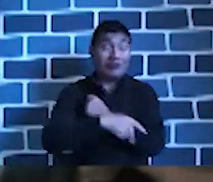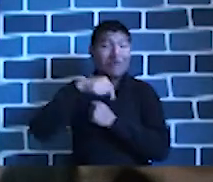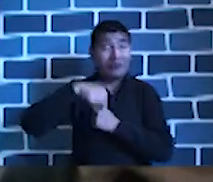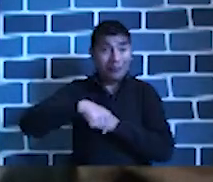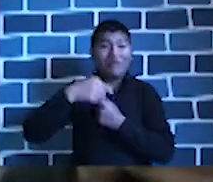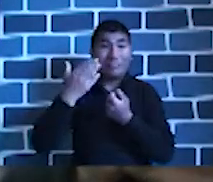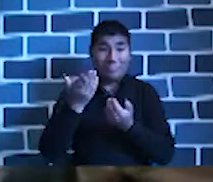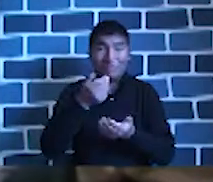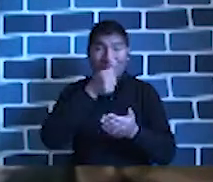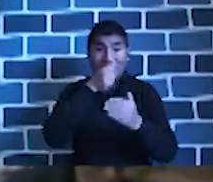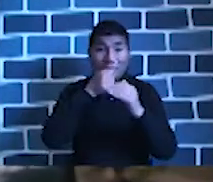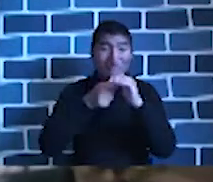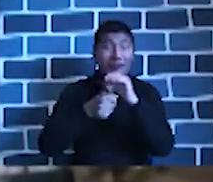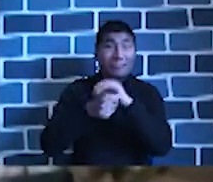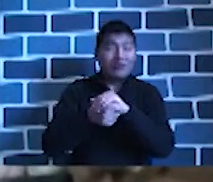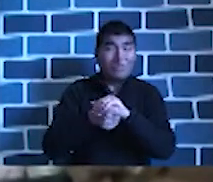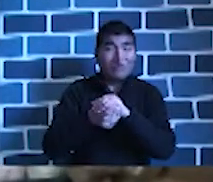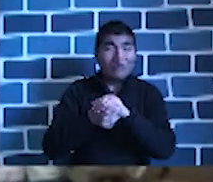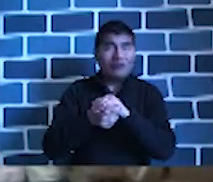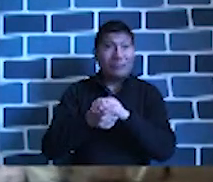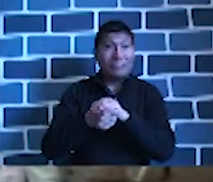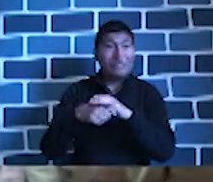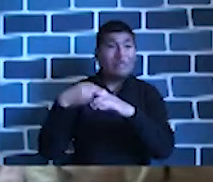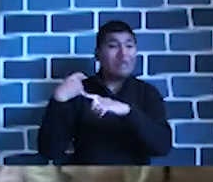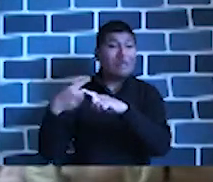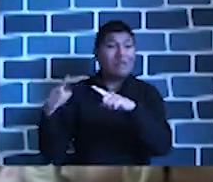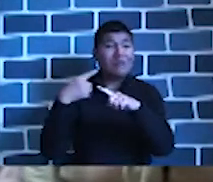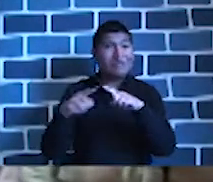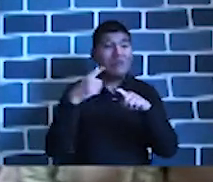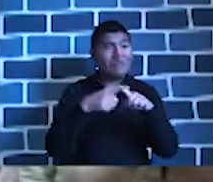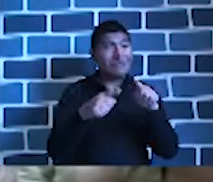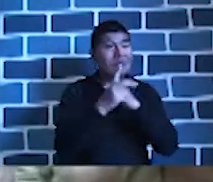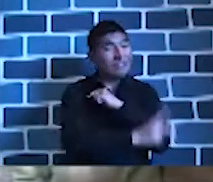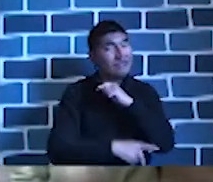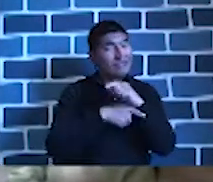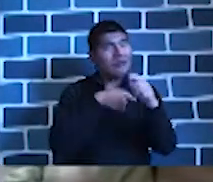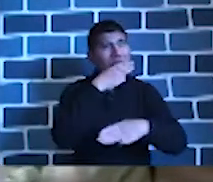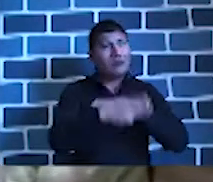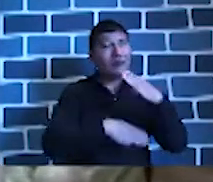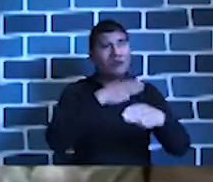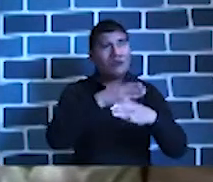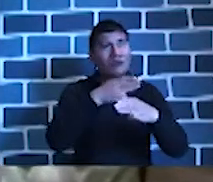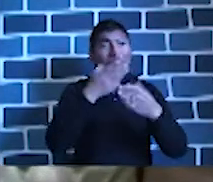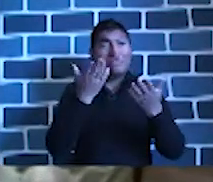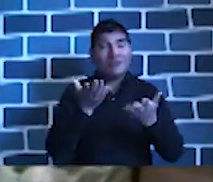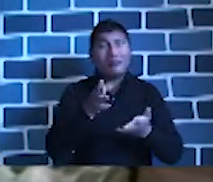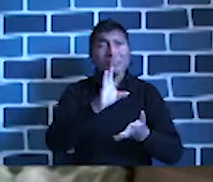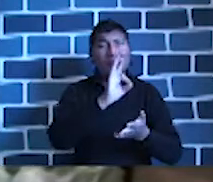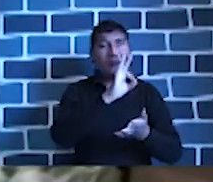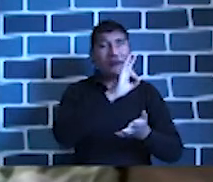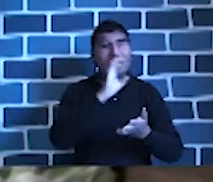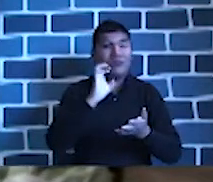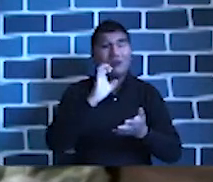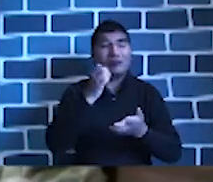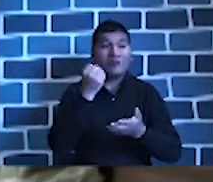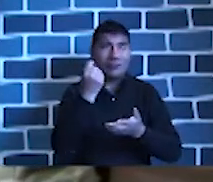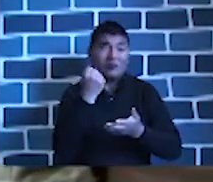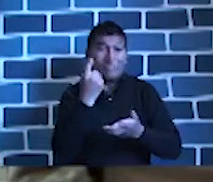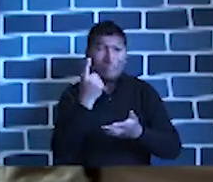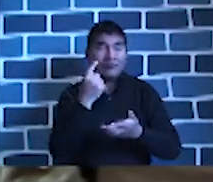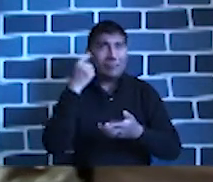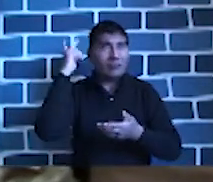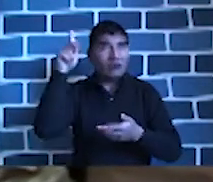tenemos refugiados provenientes de varios países del mundo. Hay 911